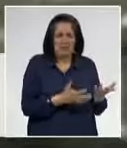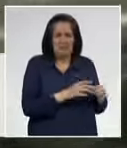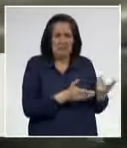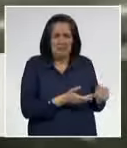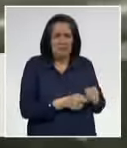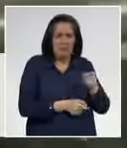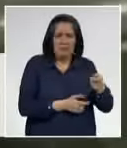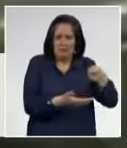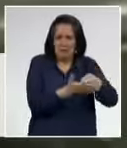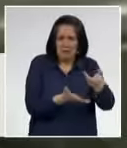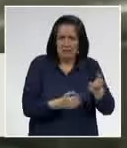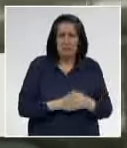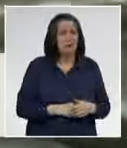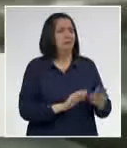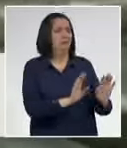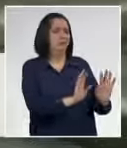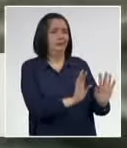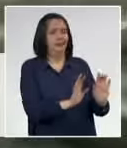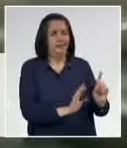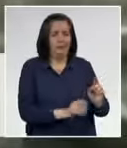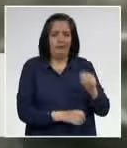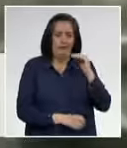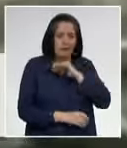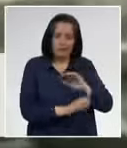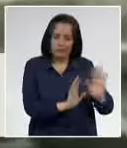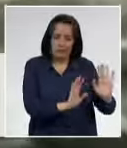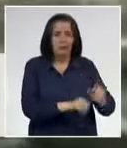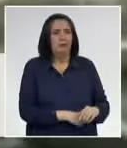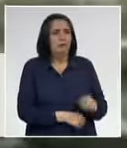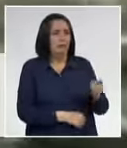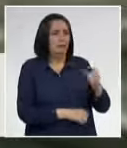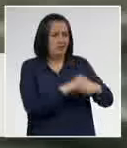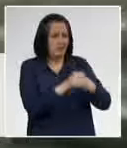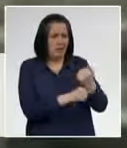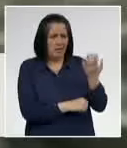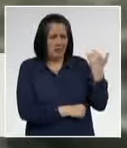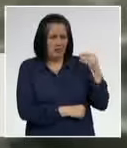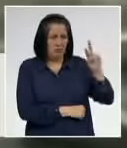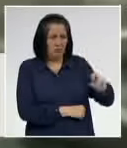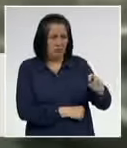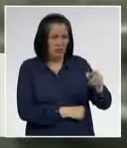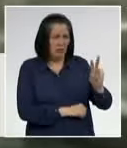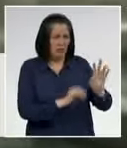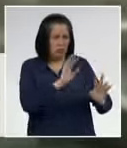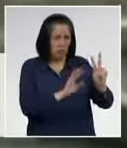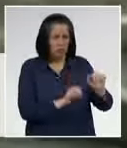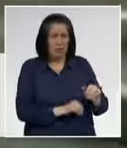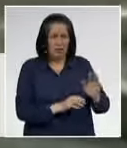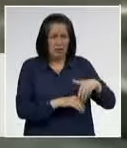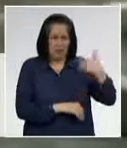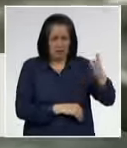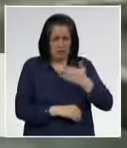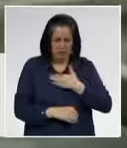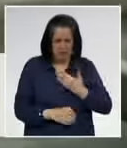haciendo la operación de pagos. No, en absoluto. Y falso. Además, uno, esto es el año 2012 o 2013, es mucho después de mi